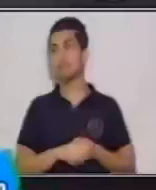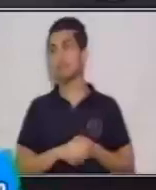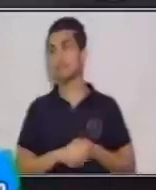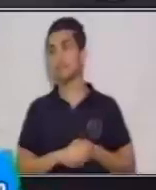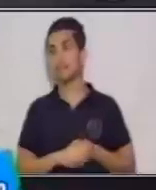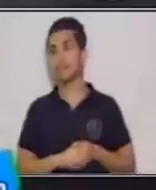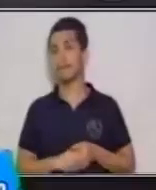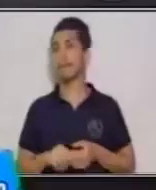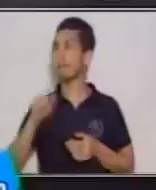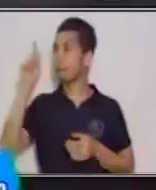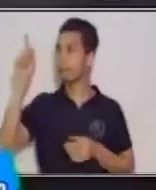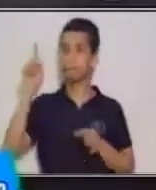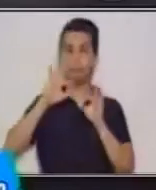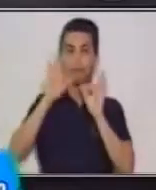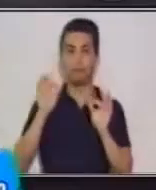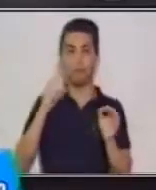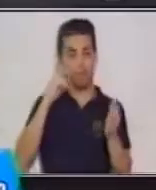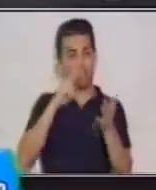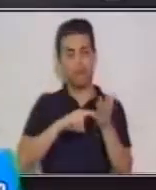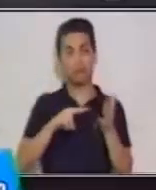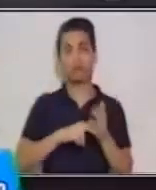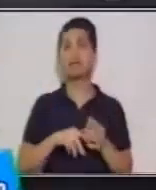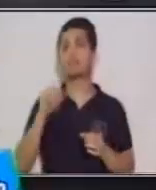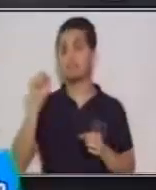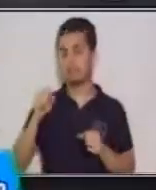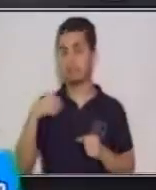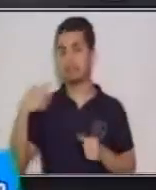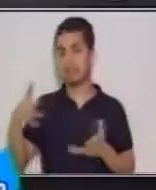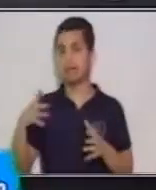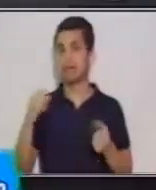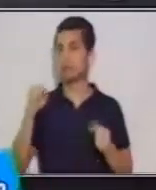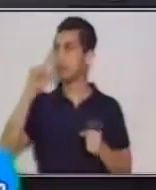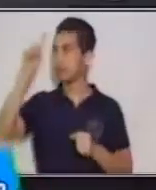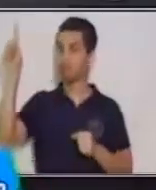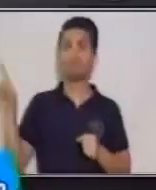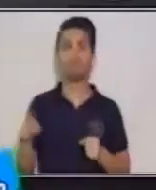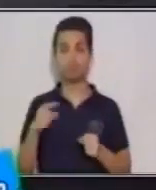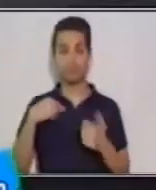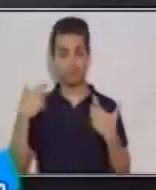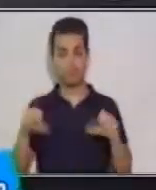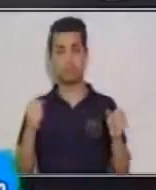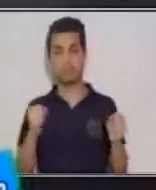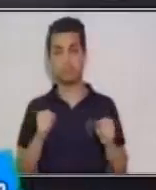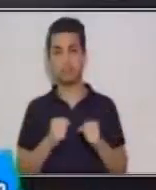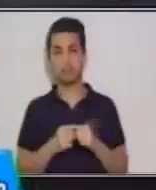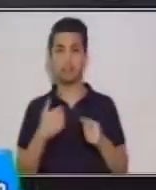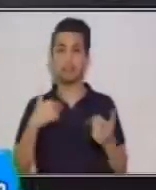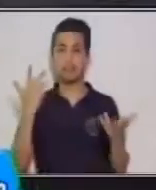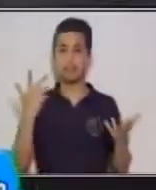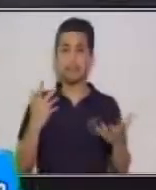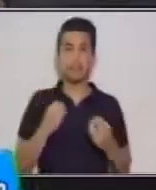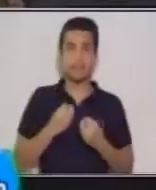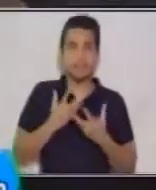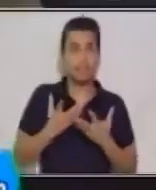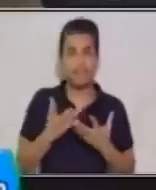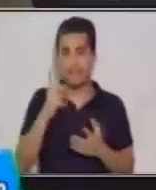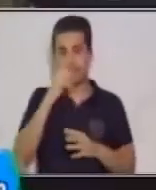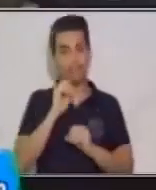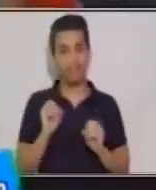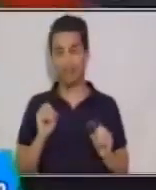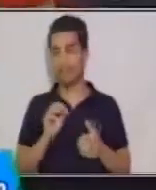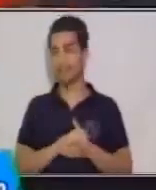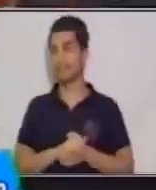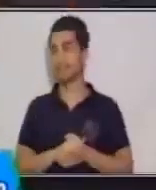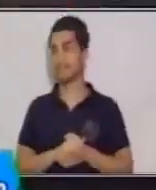entonces estos tipos de lectura sí los hemos trabajado y sí los hemos hecho inconscientemente.